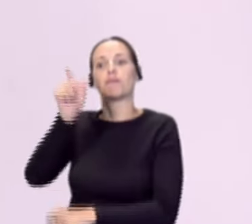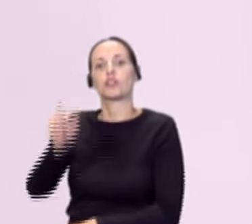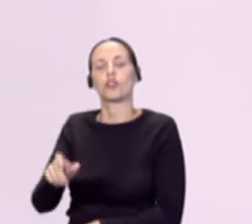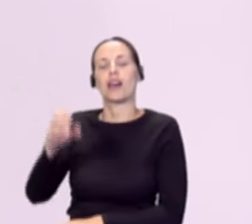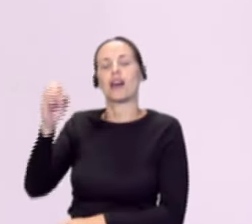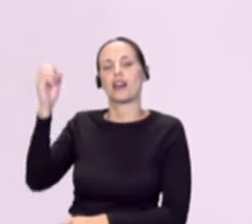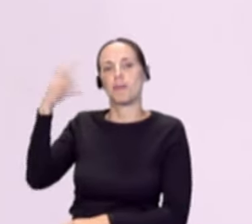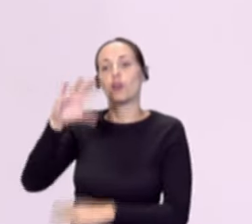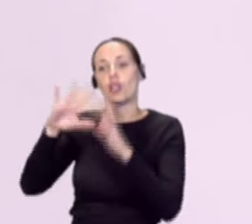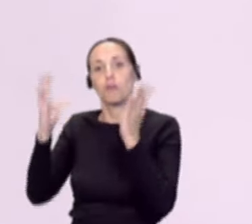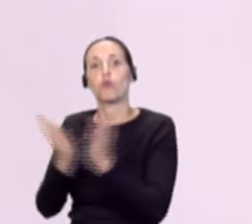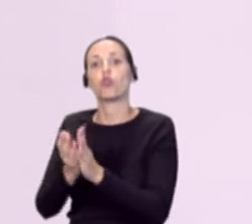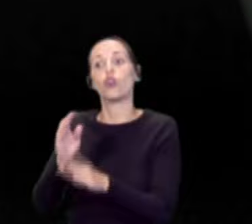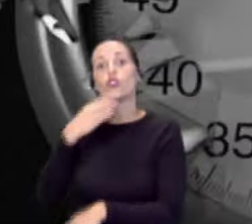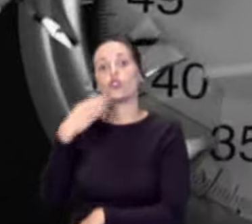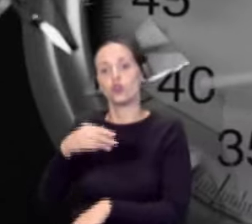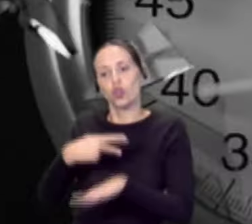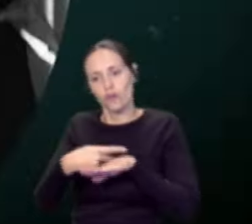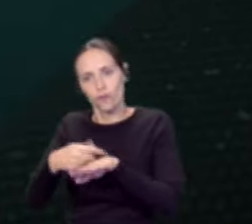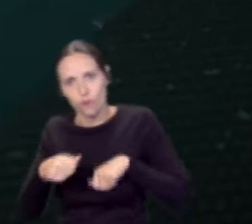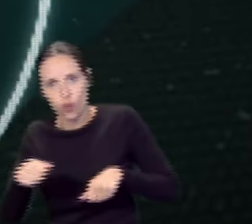bodyboard.